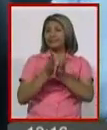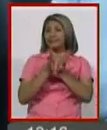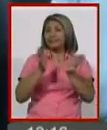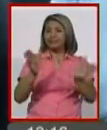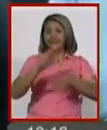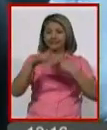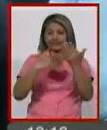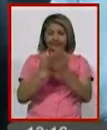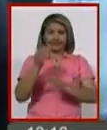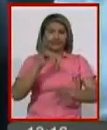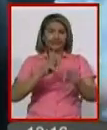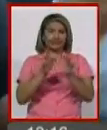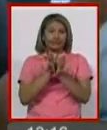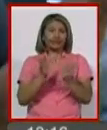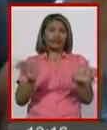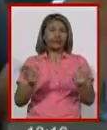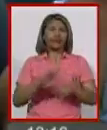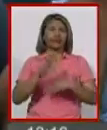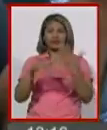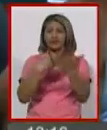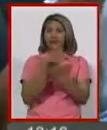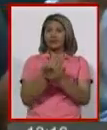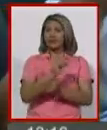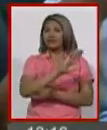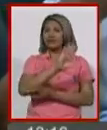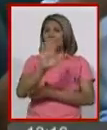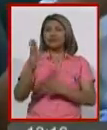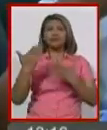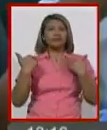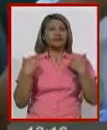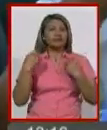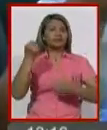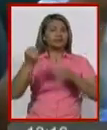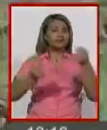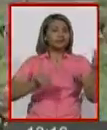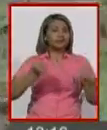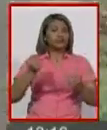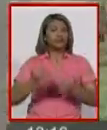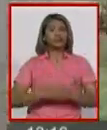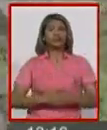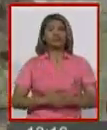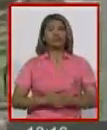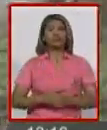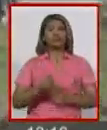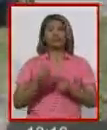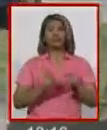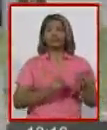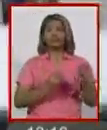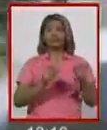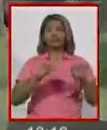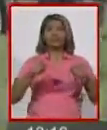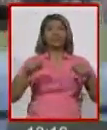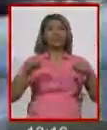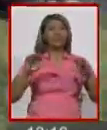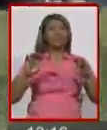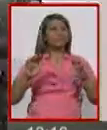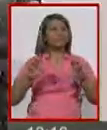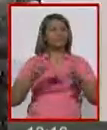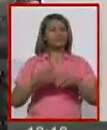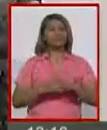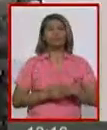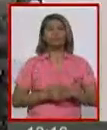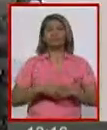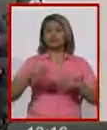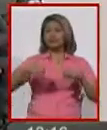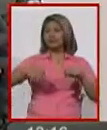pública a todo el pueblo en general, a todo aquel que tenga un vehículo de transporte, que sea motor, sea